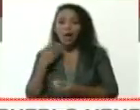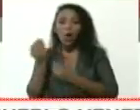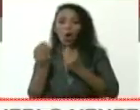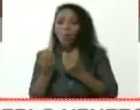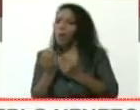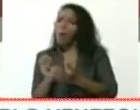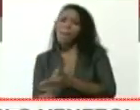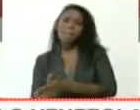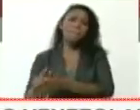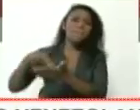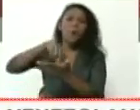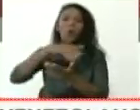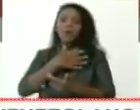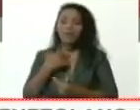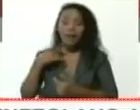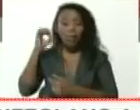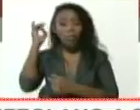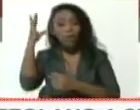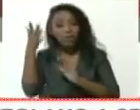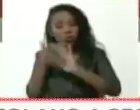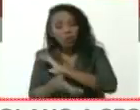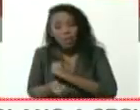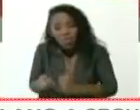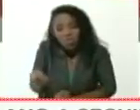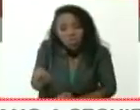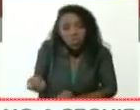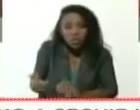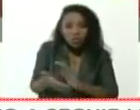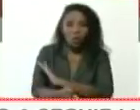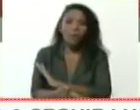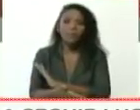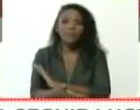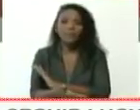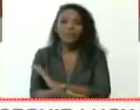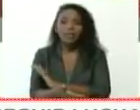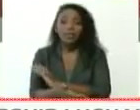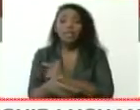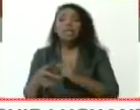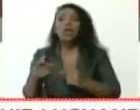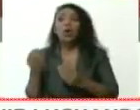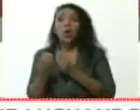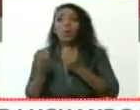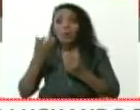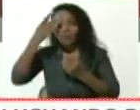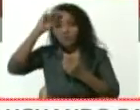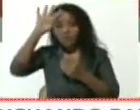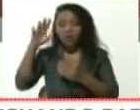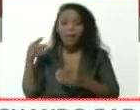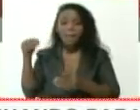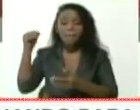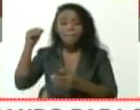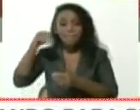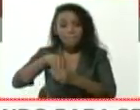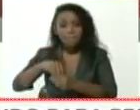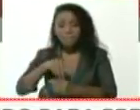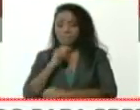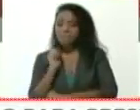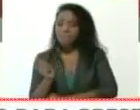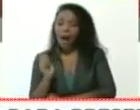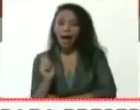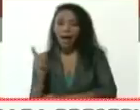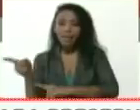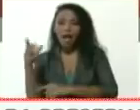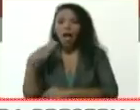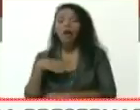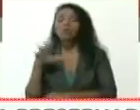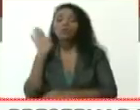dicho el señor Marco Rubio, un congresista cubano mayamero, dedicado y que le pagan con esta corrupción de